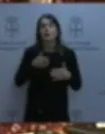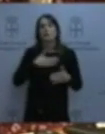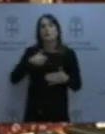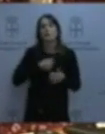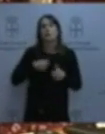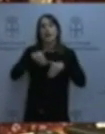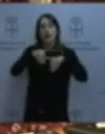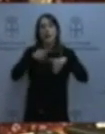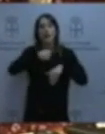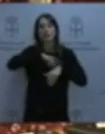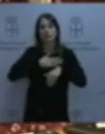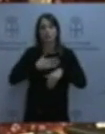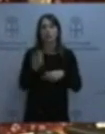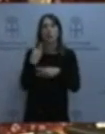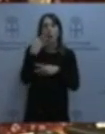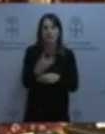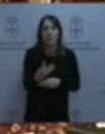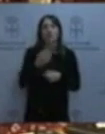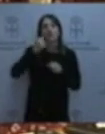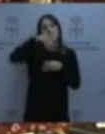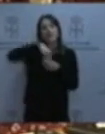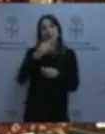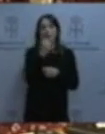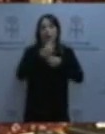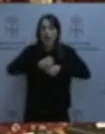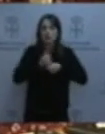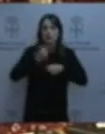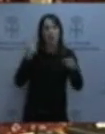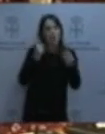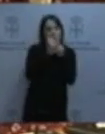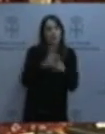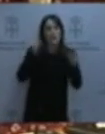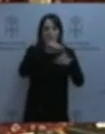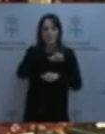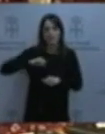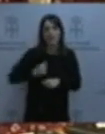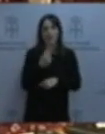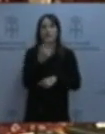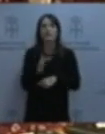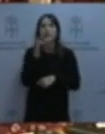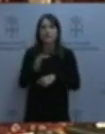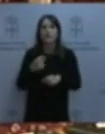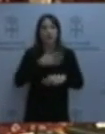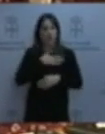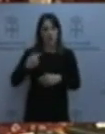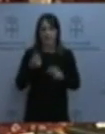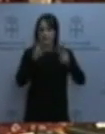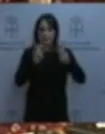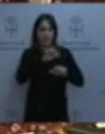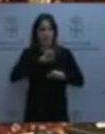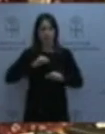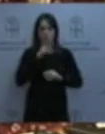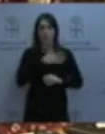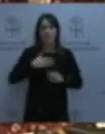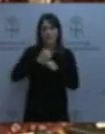trabajando en Cajastur contra las privatizaciones, ha renunciado públicamente a cualquier remuneración porque está orgulloso de trabajar por lo que cree que es justo. Nosotros